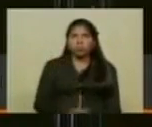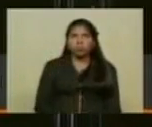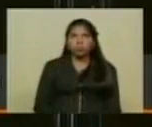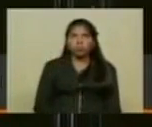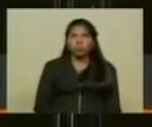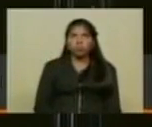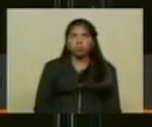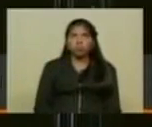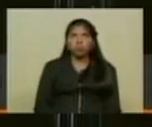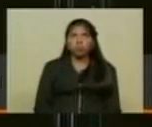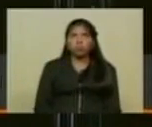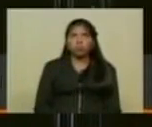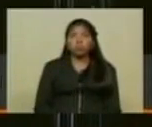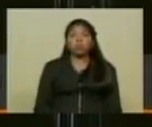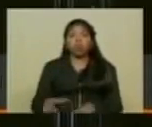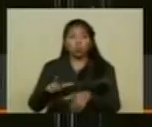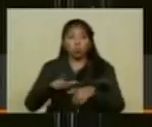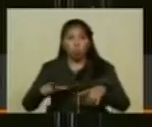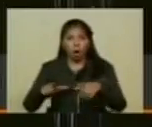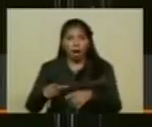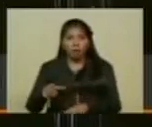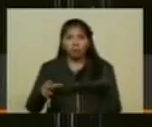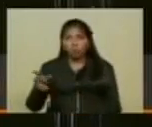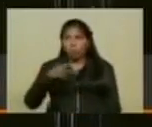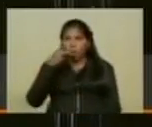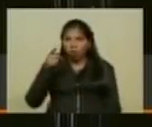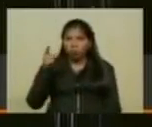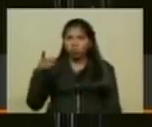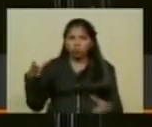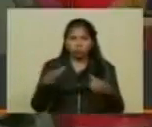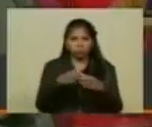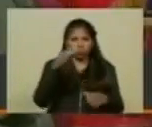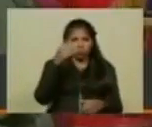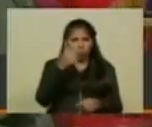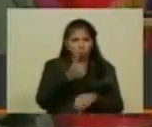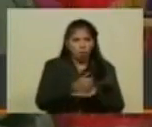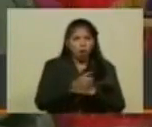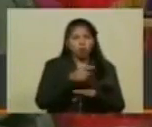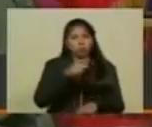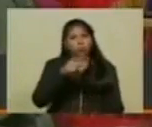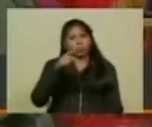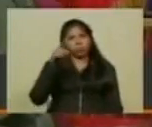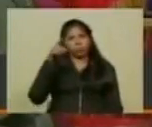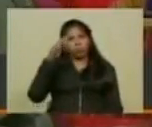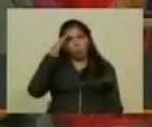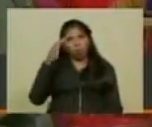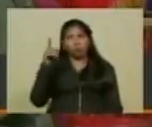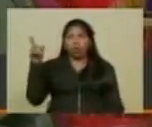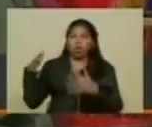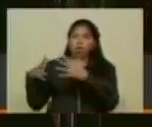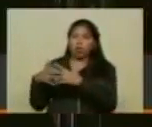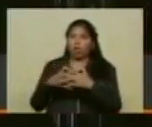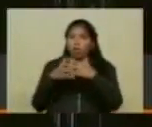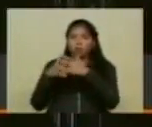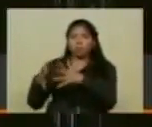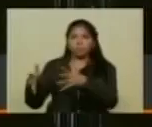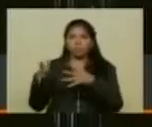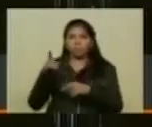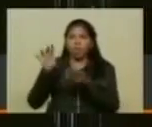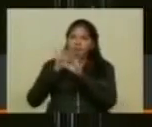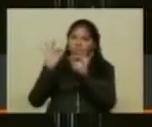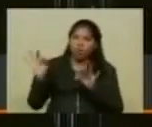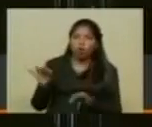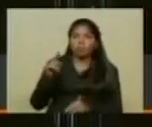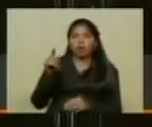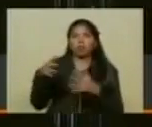centros de mando político y militares de los Estados Unidos, quienes ganaron las elecciones con el método de los